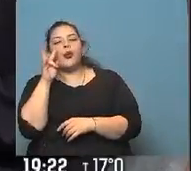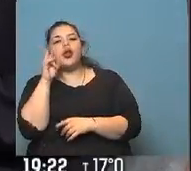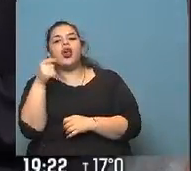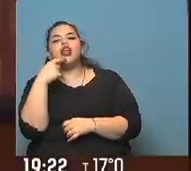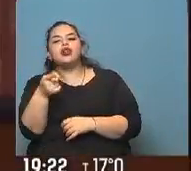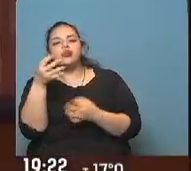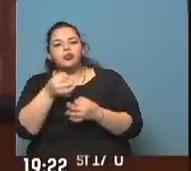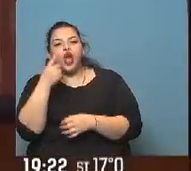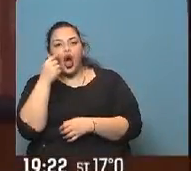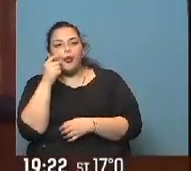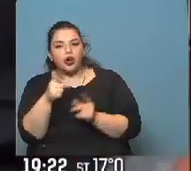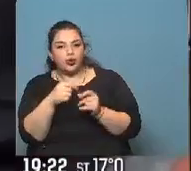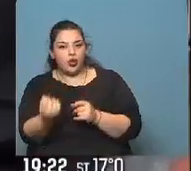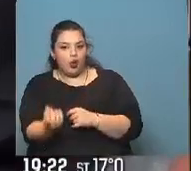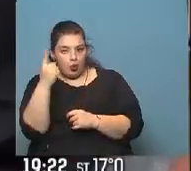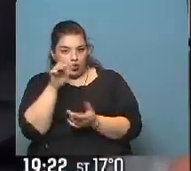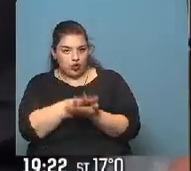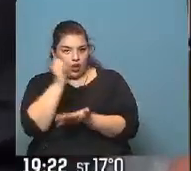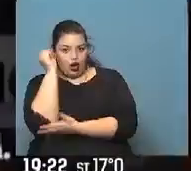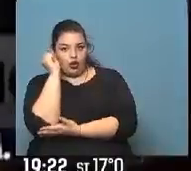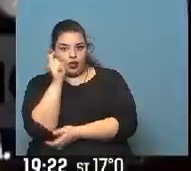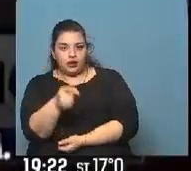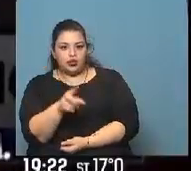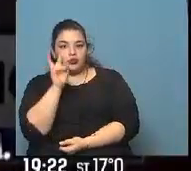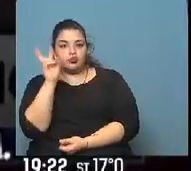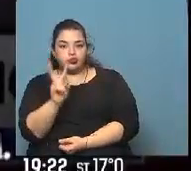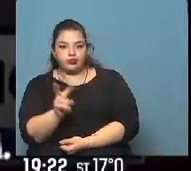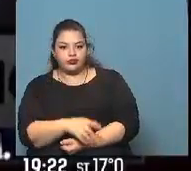este acceso número uno en economía de la casa blanca